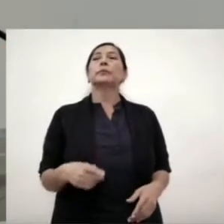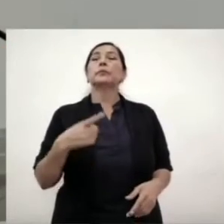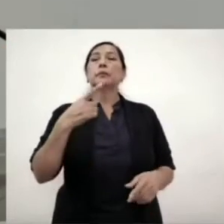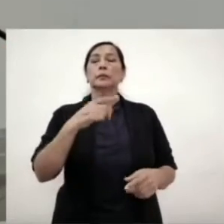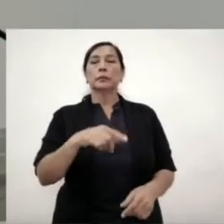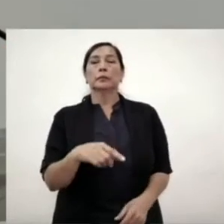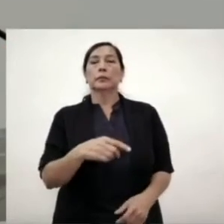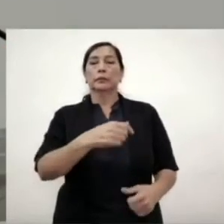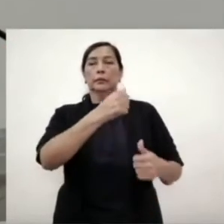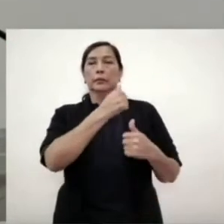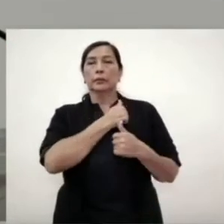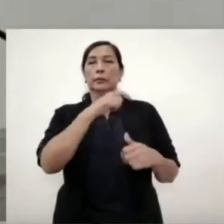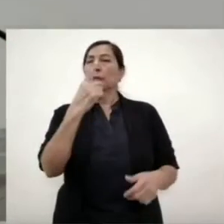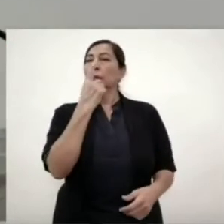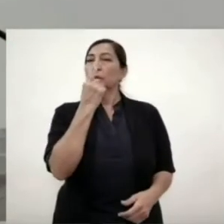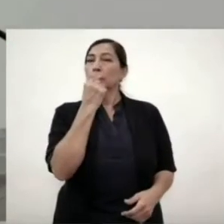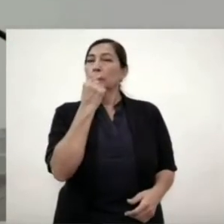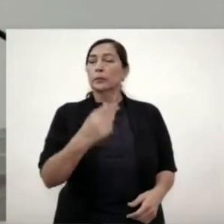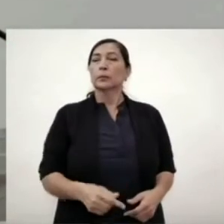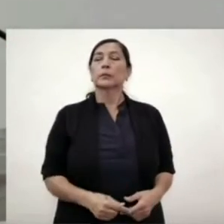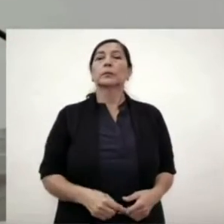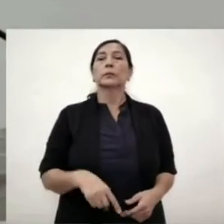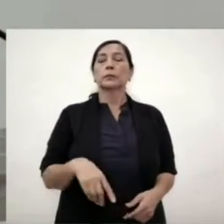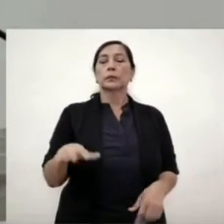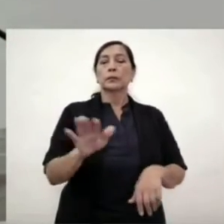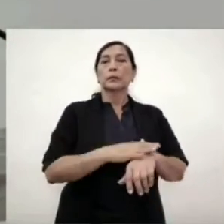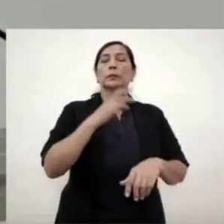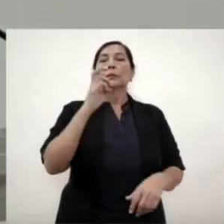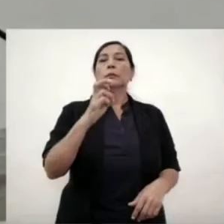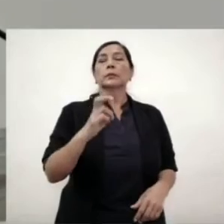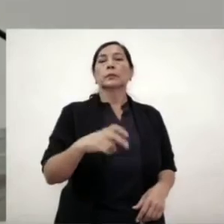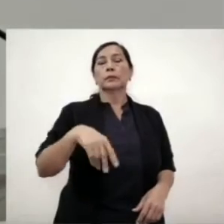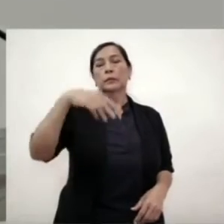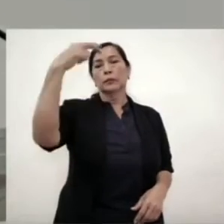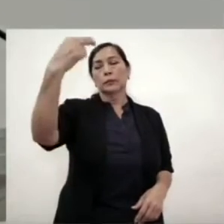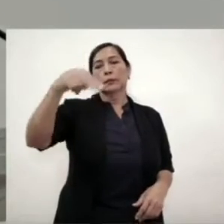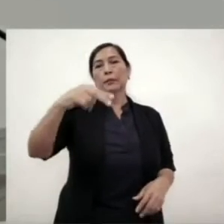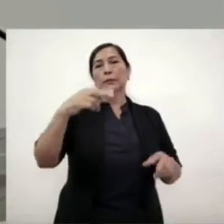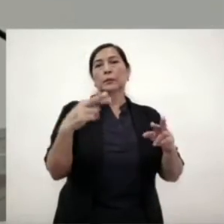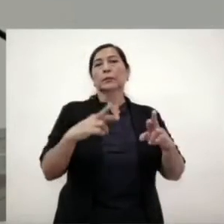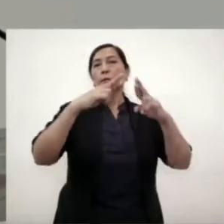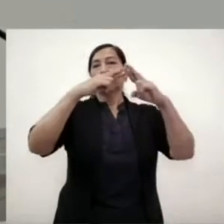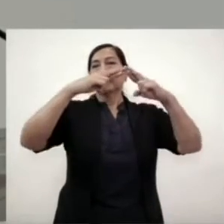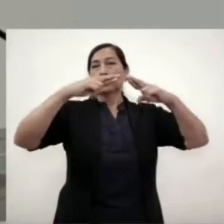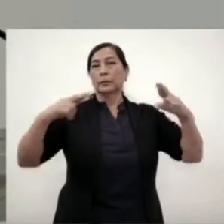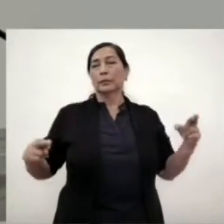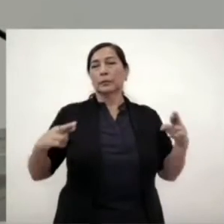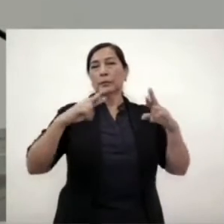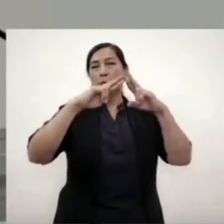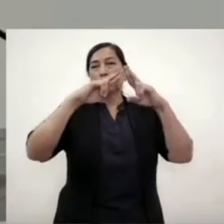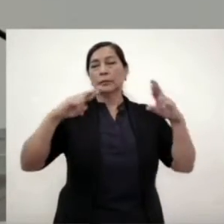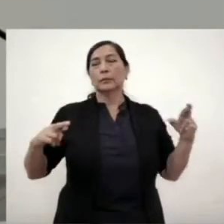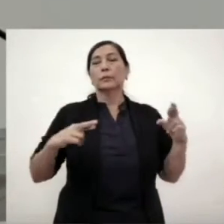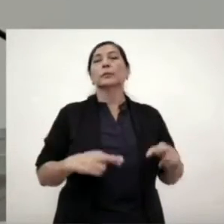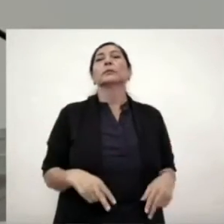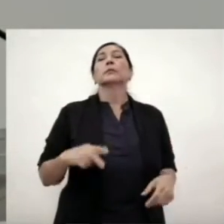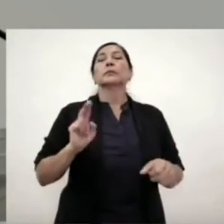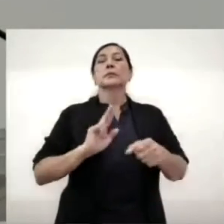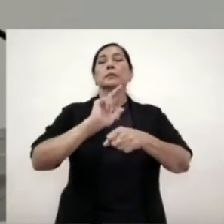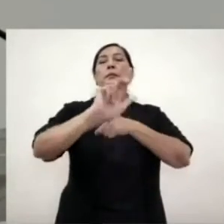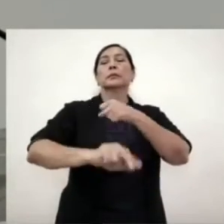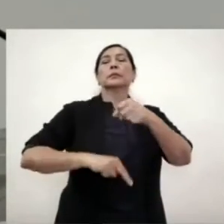911, por eso se denomina Red Nacional de Radiocomunicación, debe estar enlazado con el